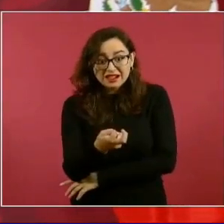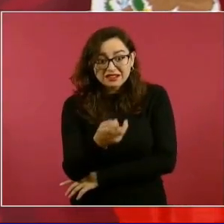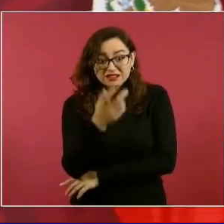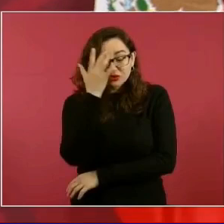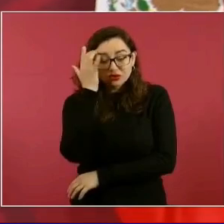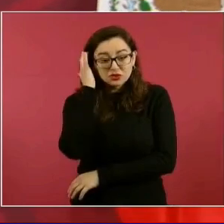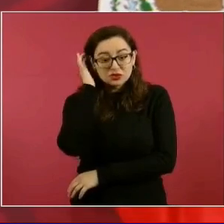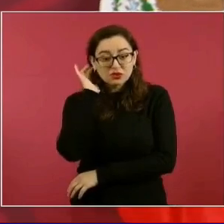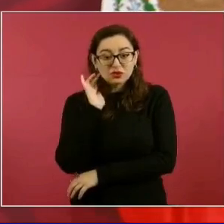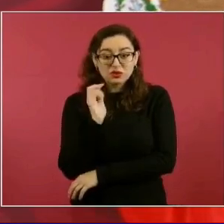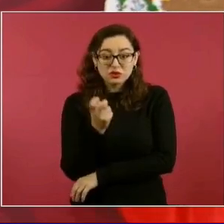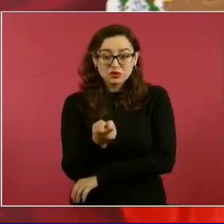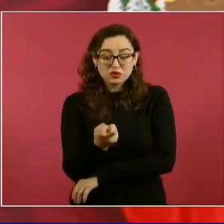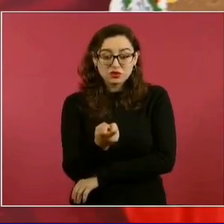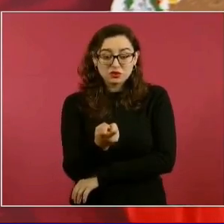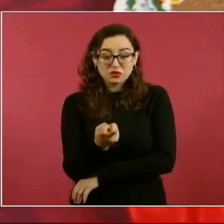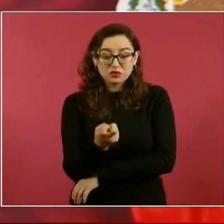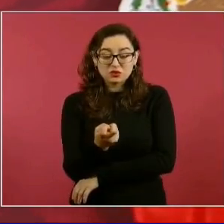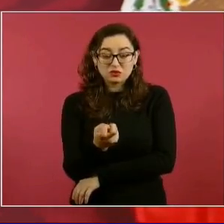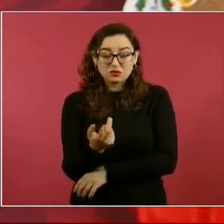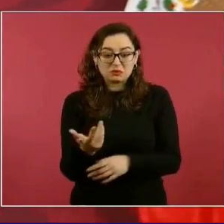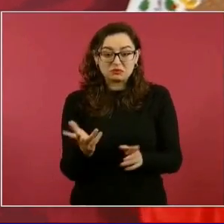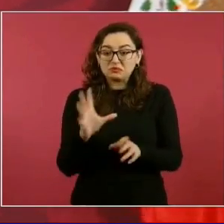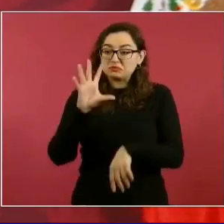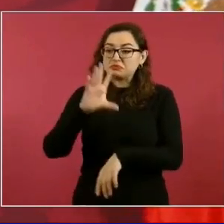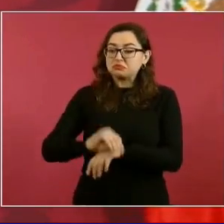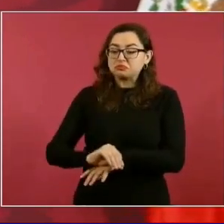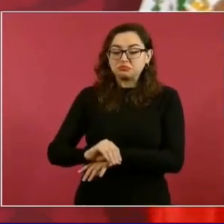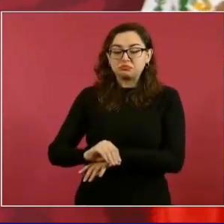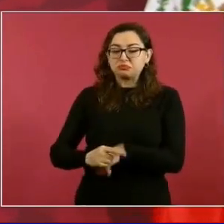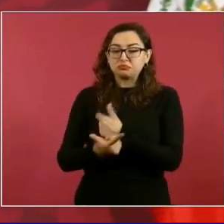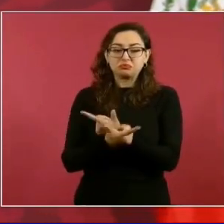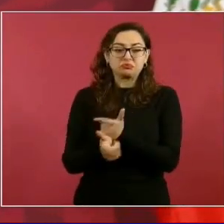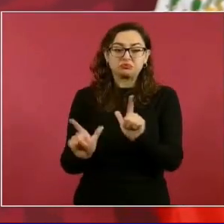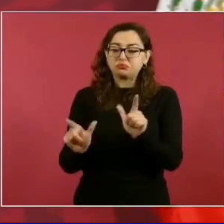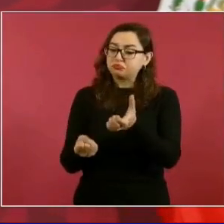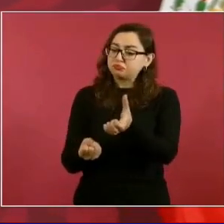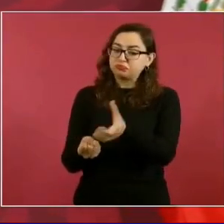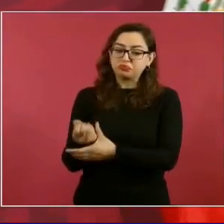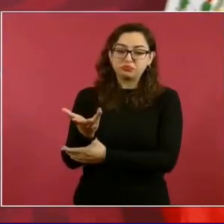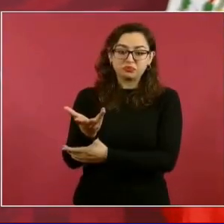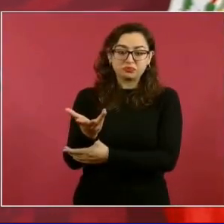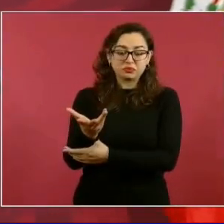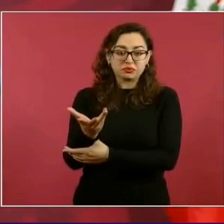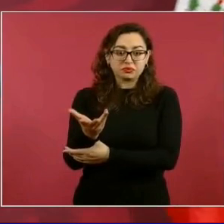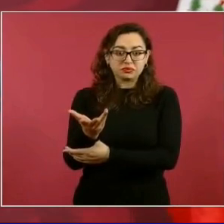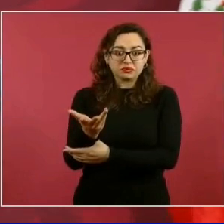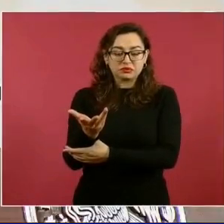a resolver dejar en libertad a un presunto delincuente.